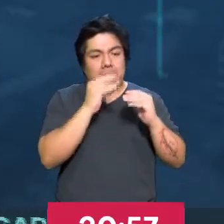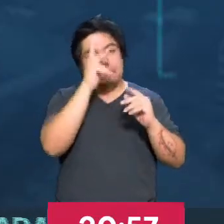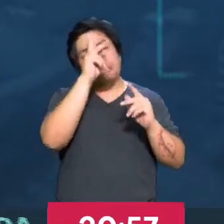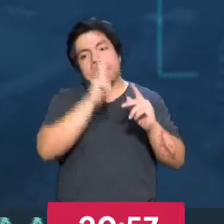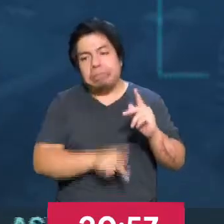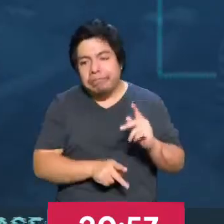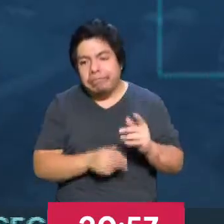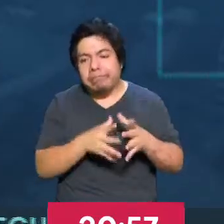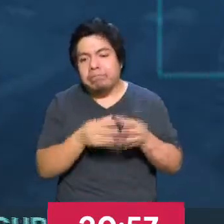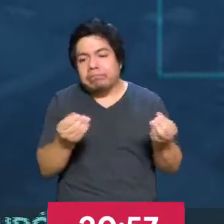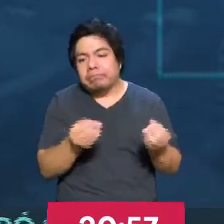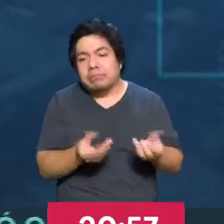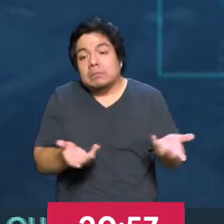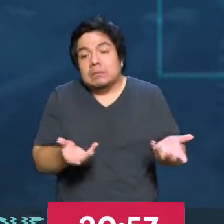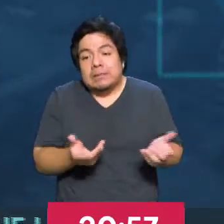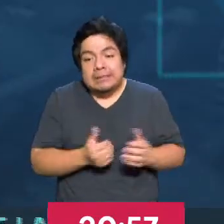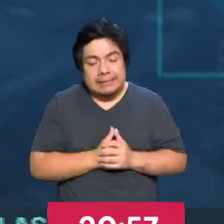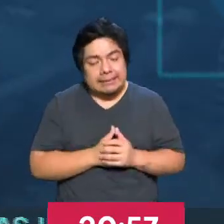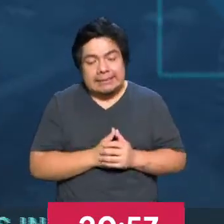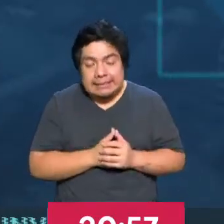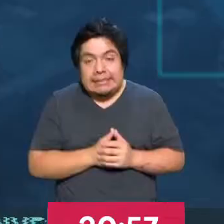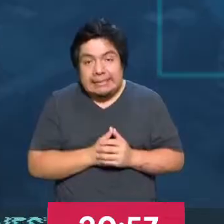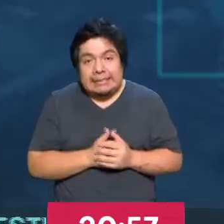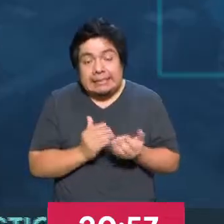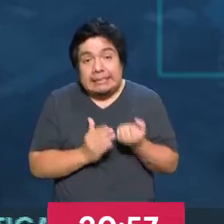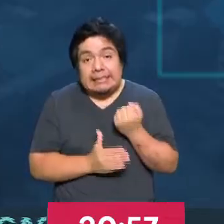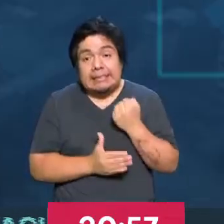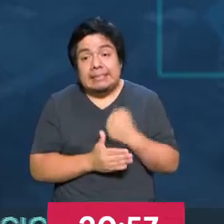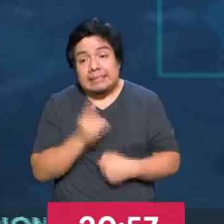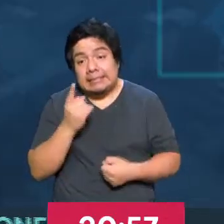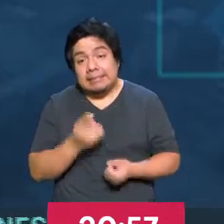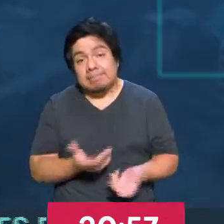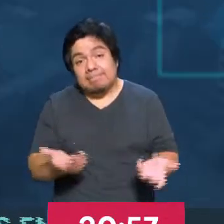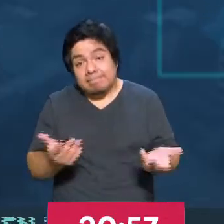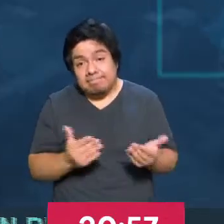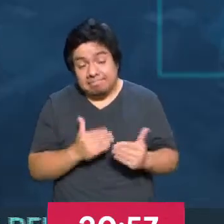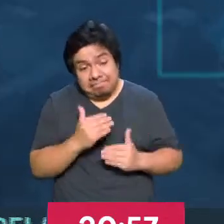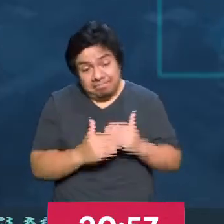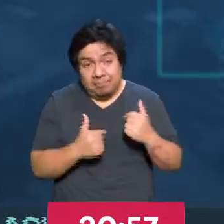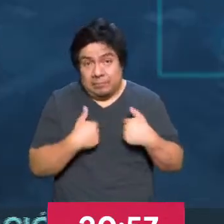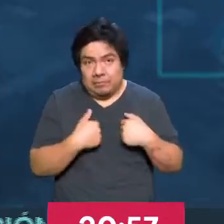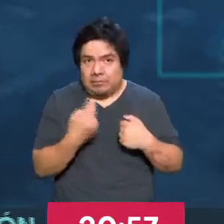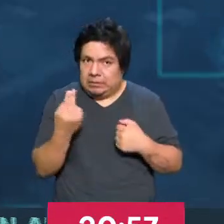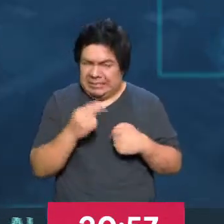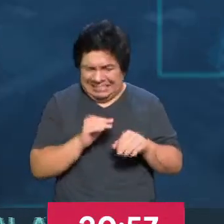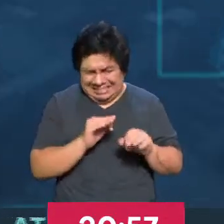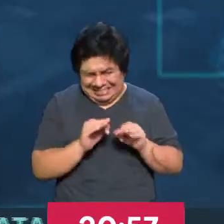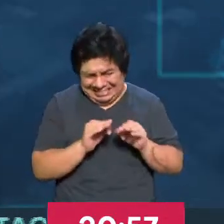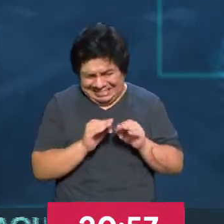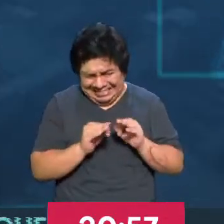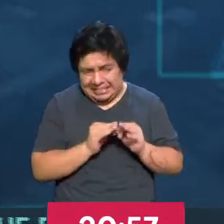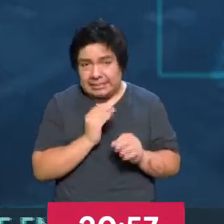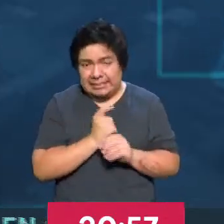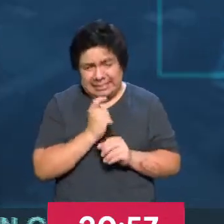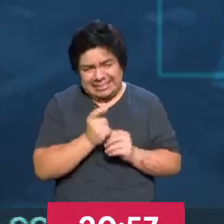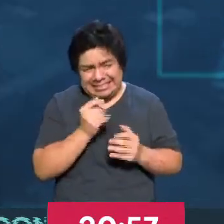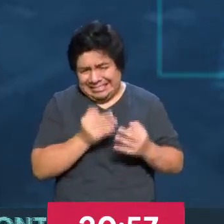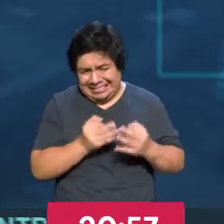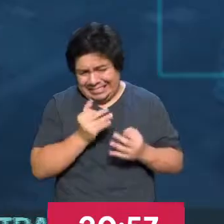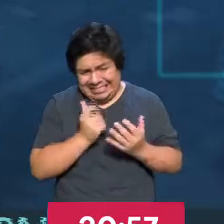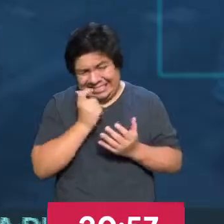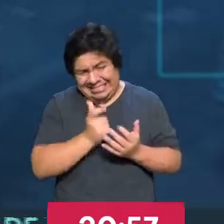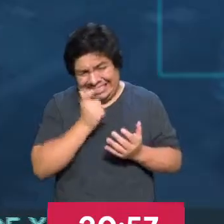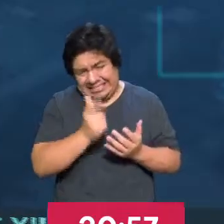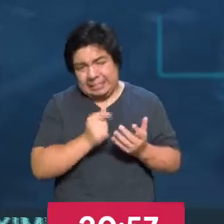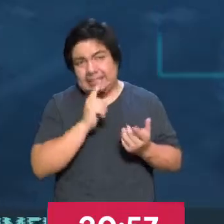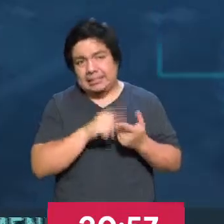momento ha desaparecido prácticamente todo, porque pues he tenido que echar mano para solventar los gastos de este juicio y